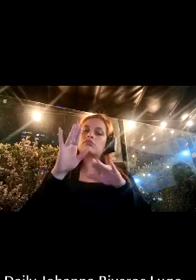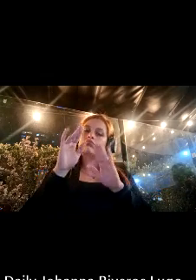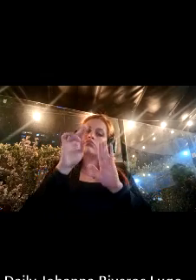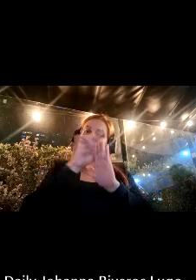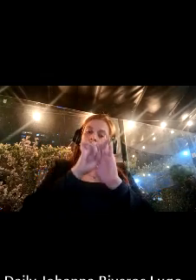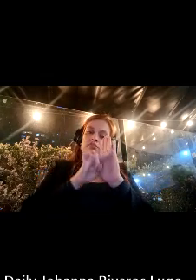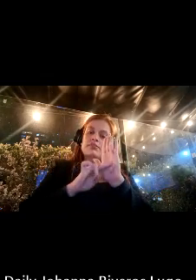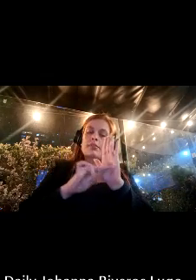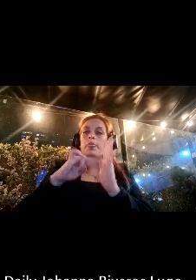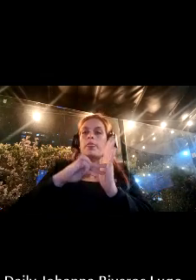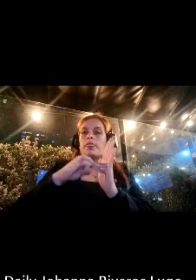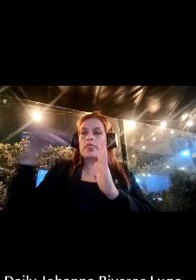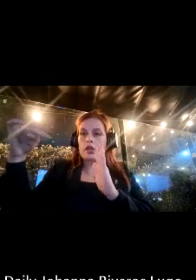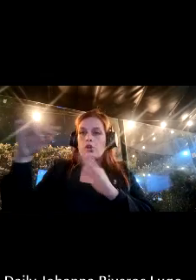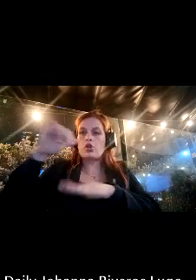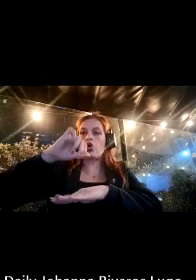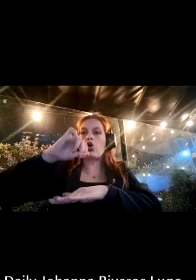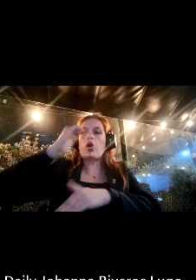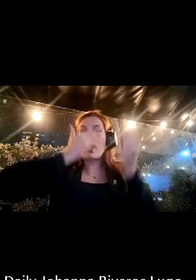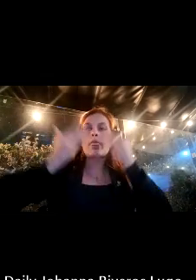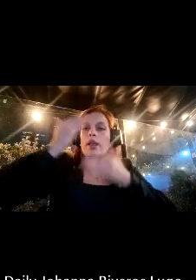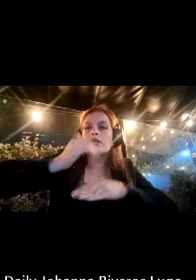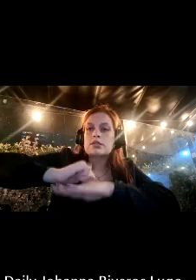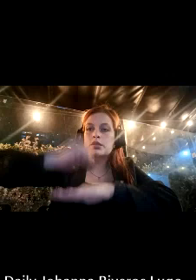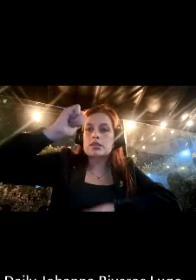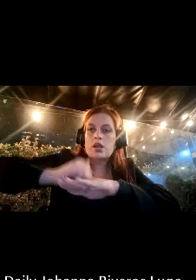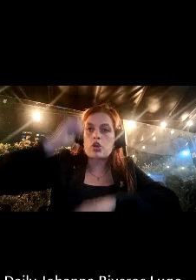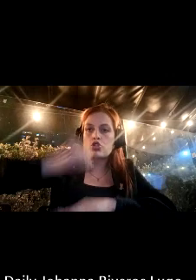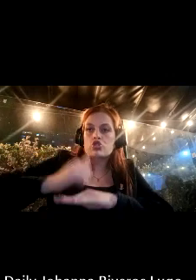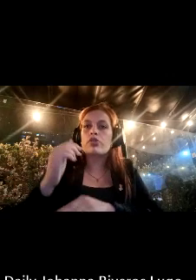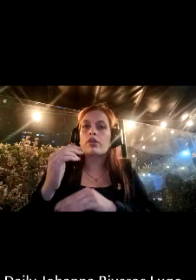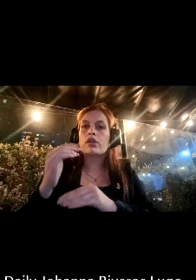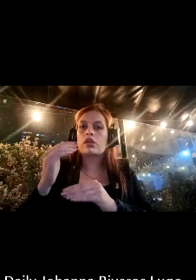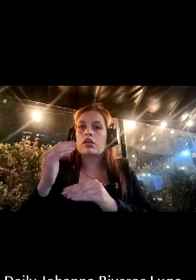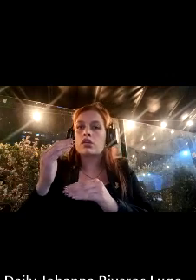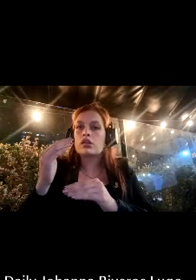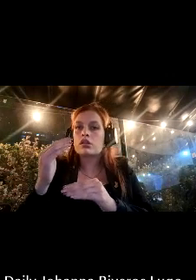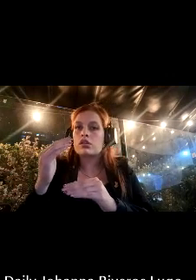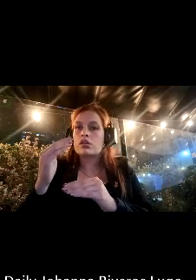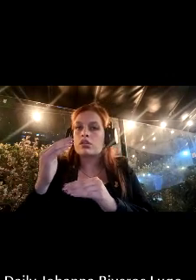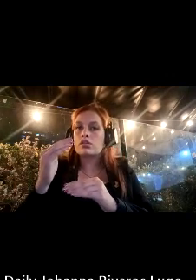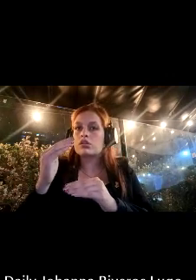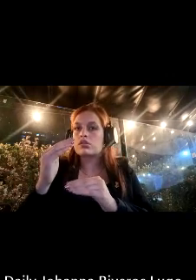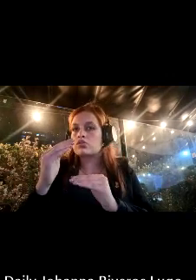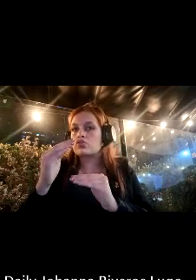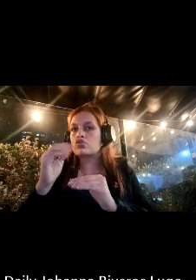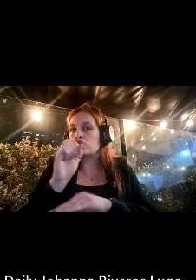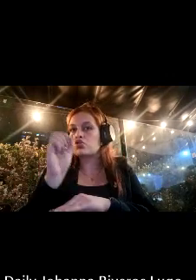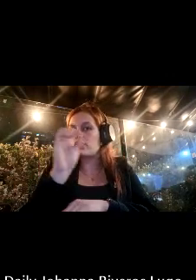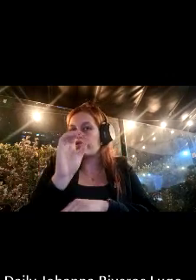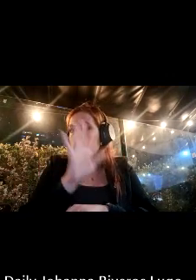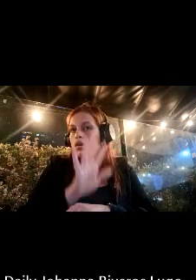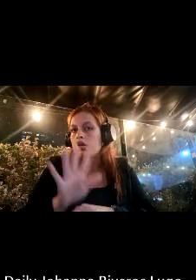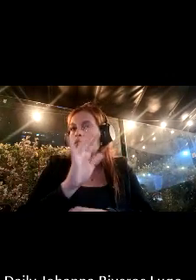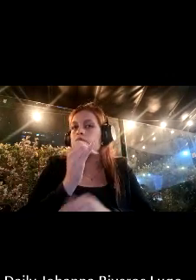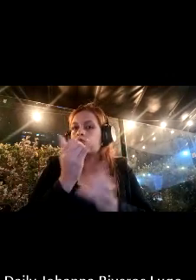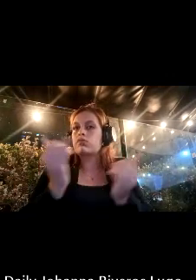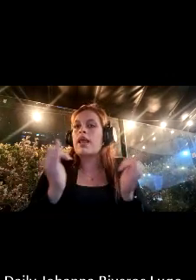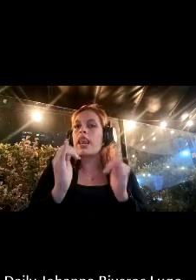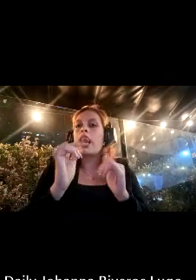y desarrollo de software. ¿Cierto? Entonces acá tenemos el componente clave, las leyes de Newton.